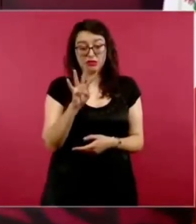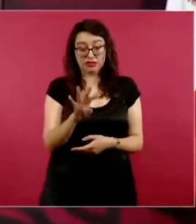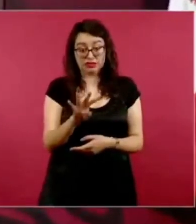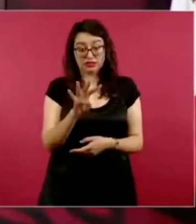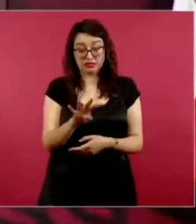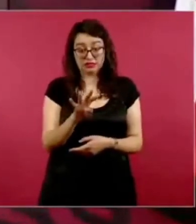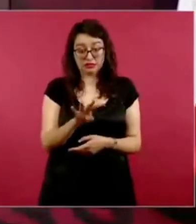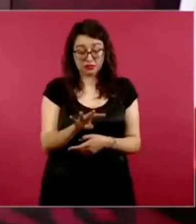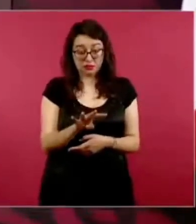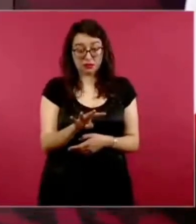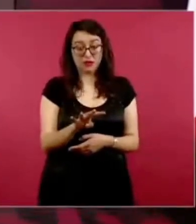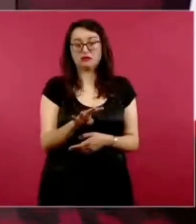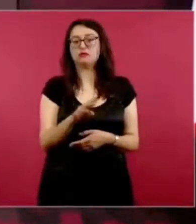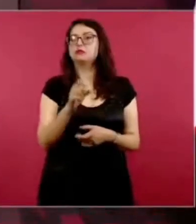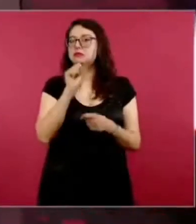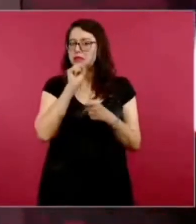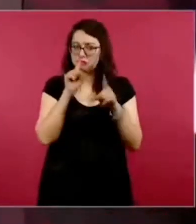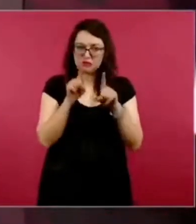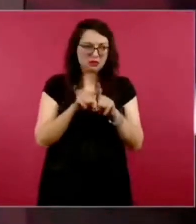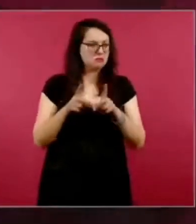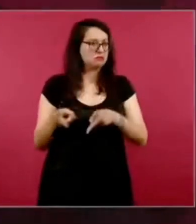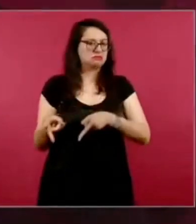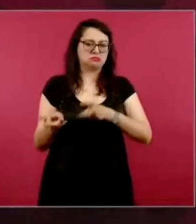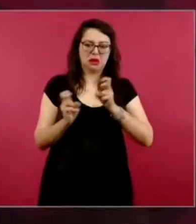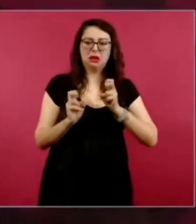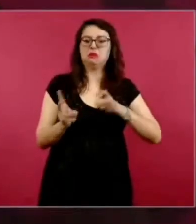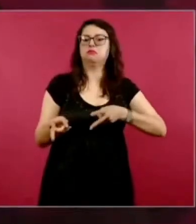como México independiente, también